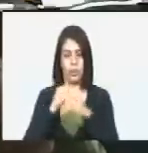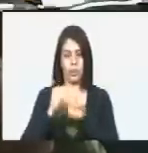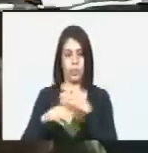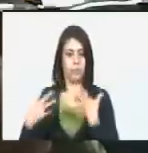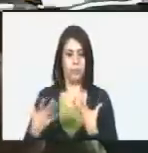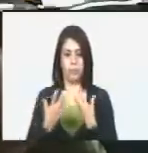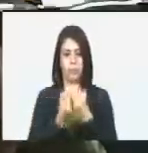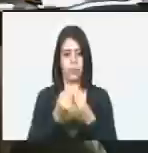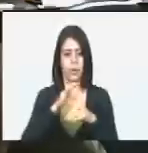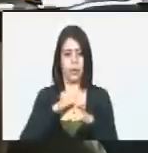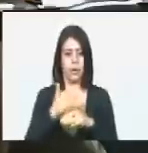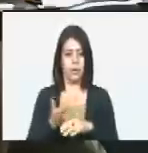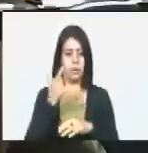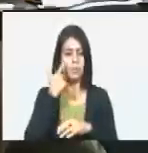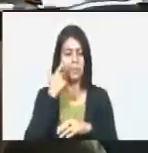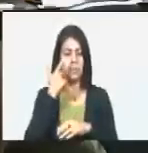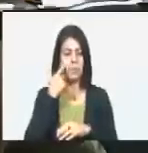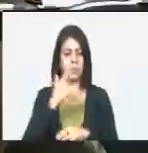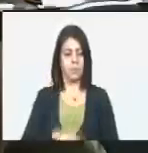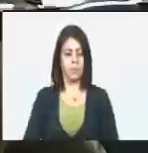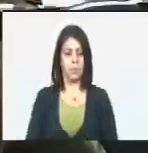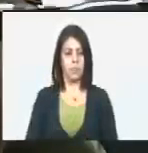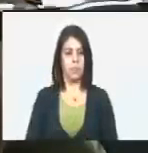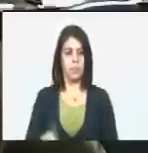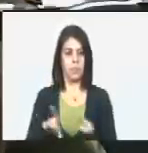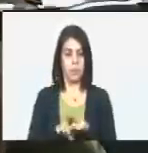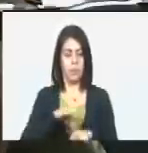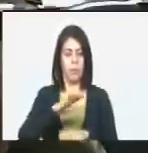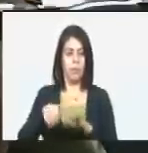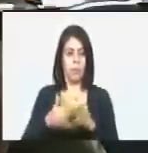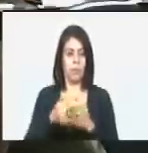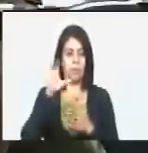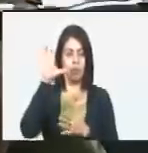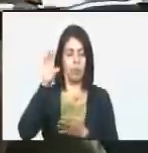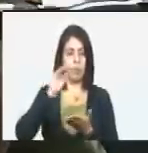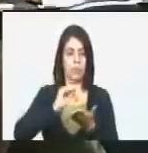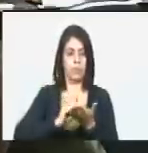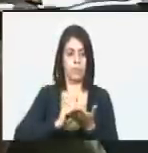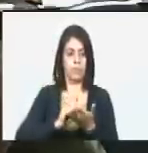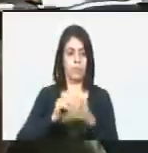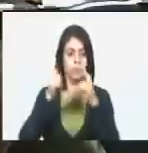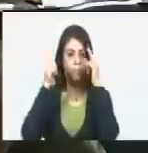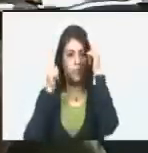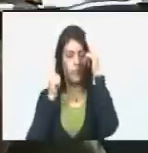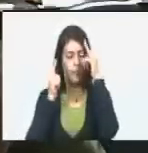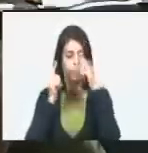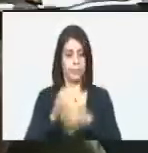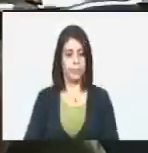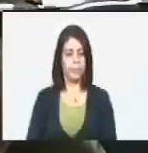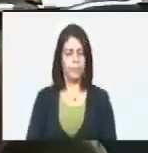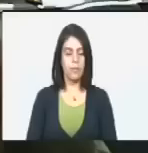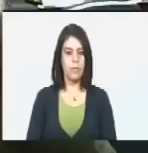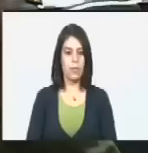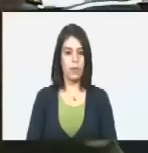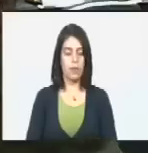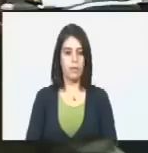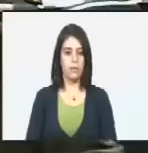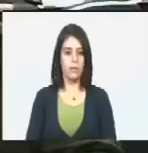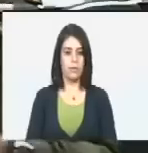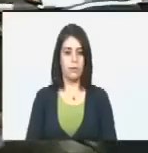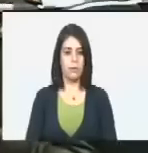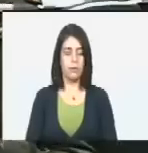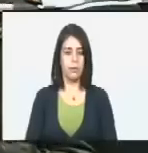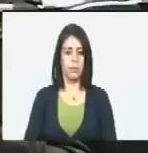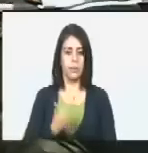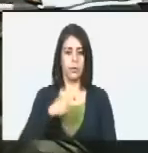estaban pendientes, al igual que todo el país, en respaldar al comandante Hugo Chávez. Bueno, a nosotros nos quieren